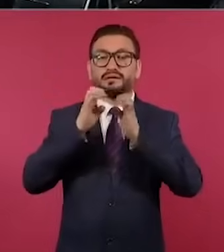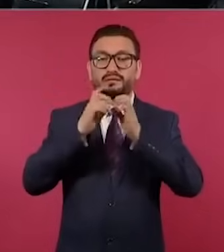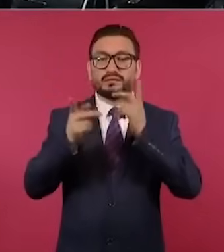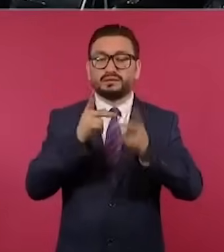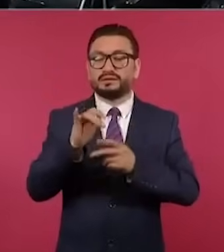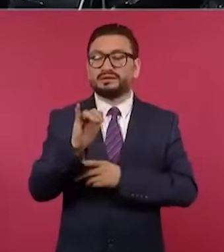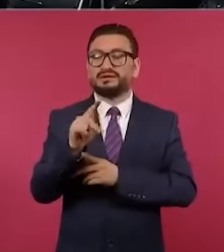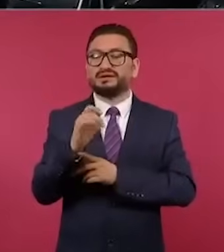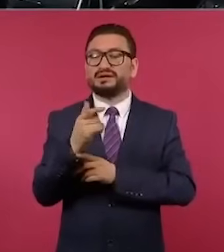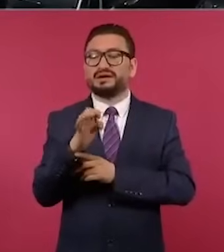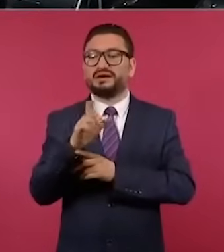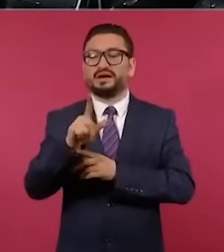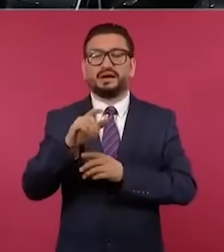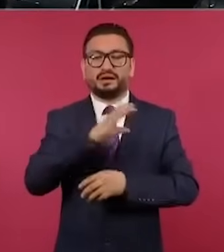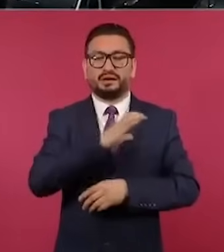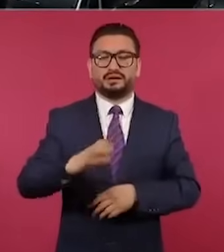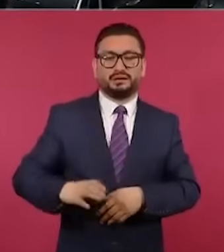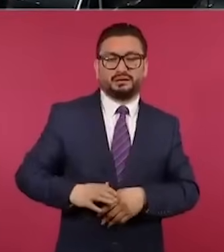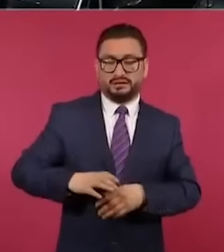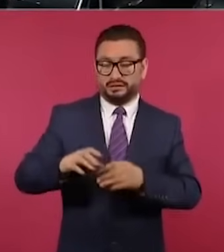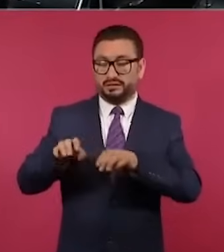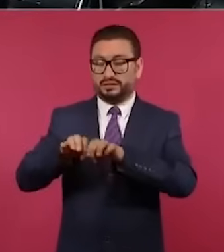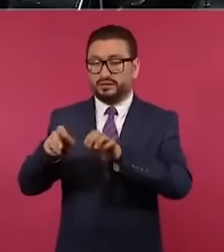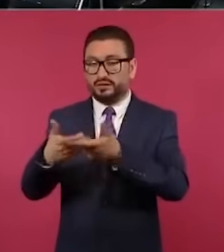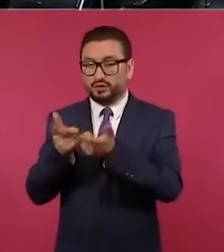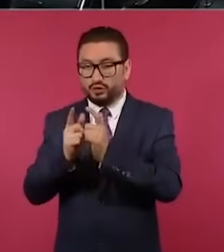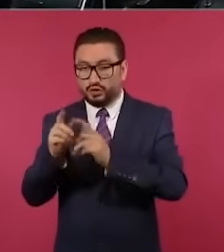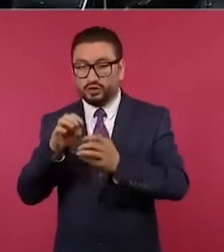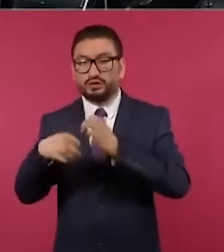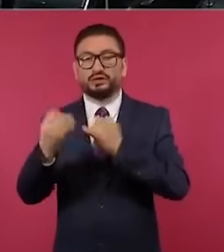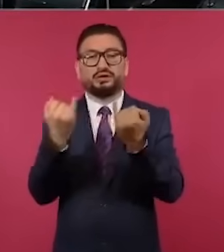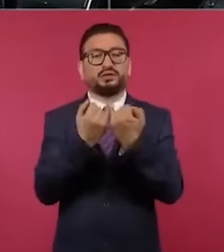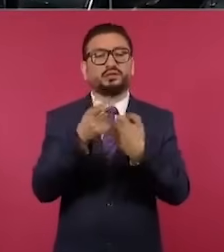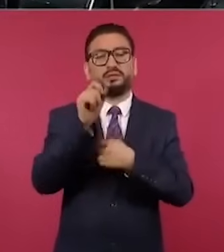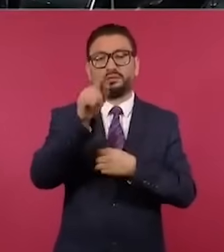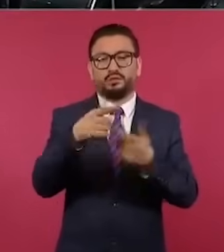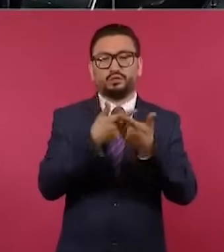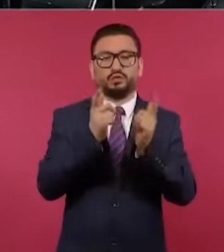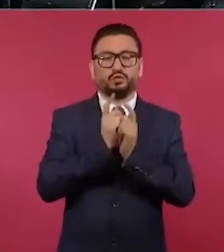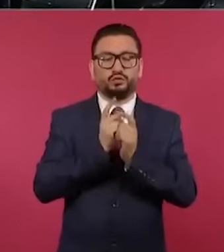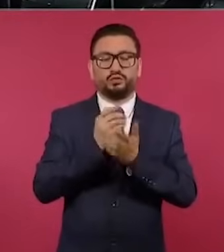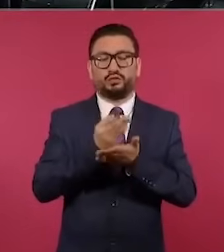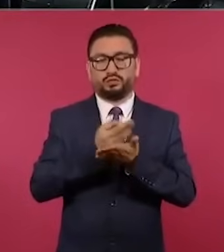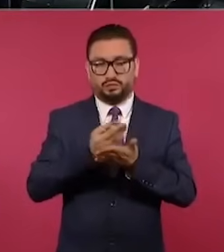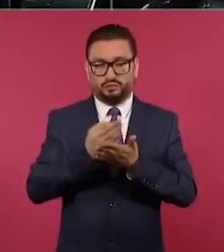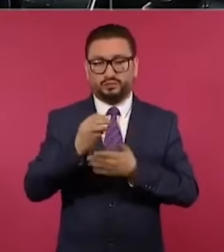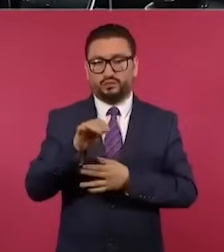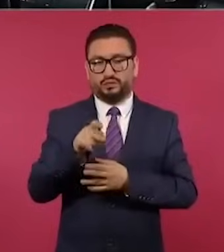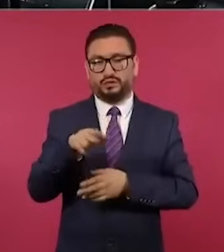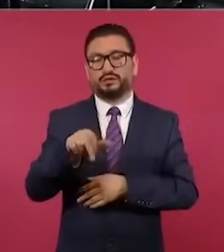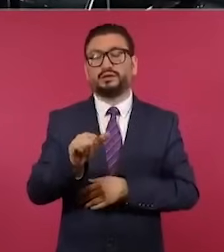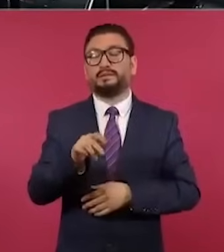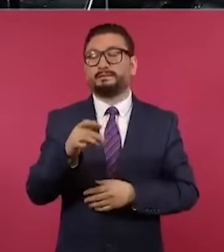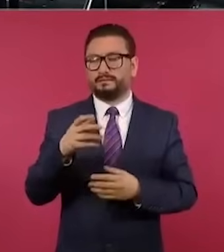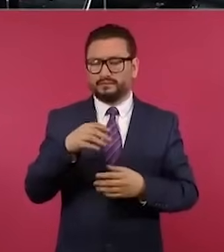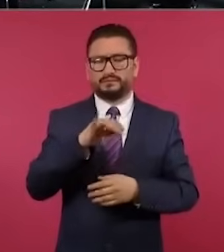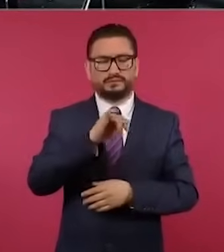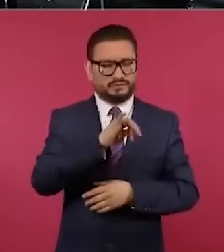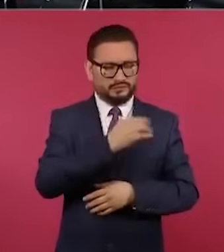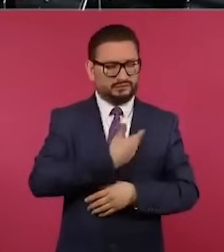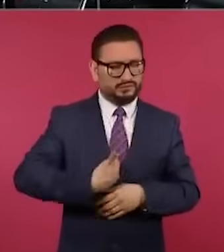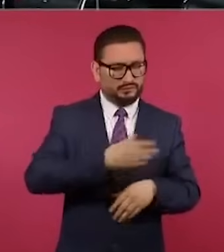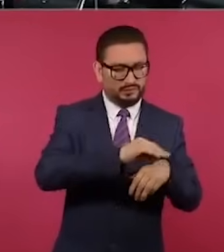integral y que habla de candidatos no solamente de la oposición, sino también inclusive de Morena. Sí, sí, con permiso,